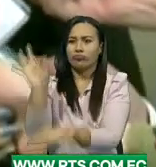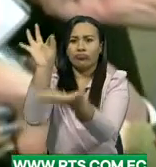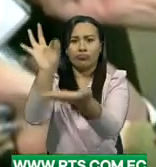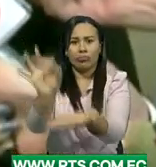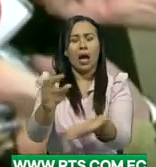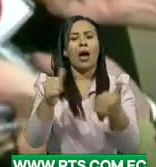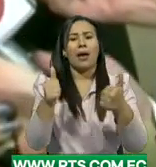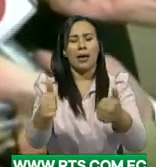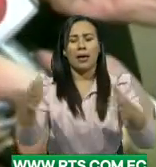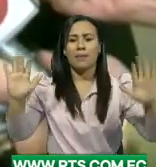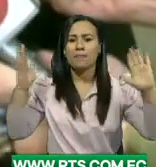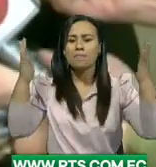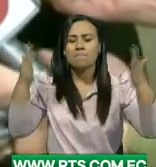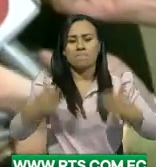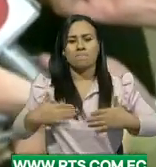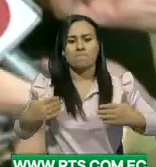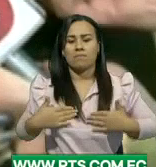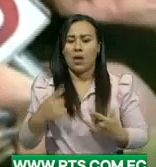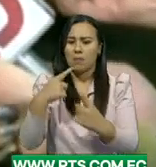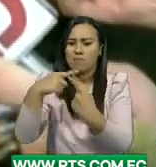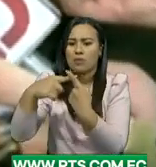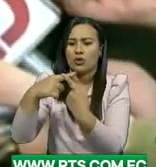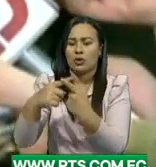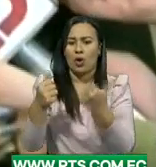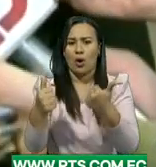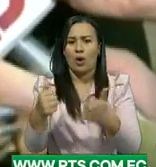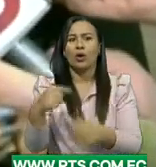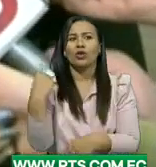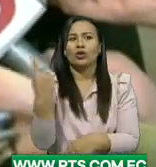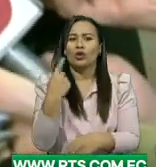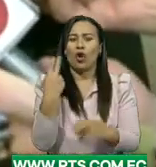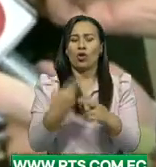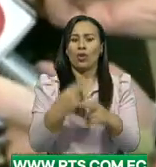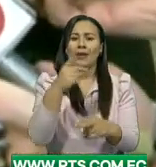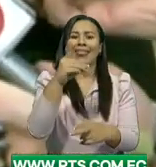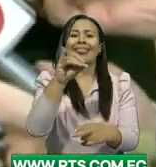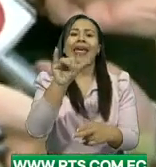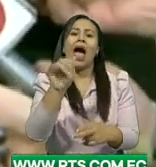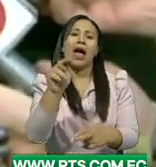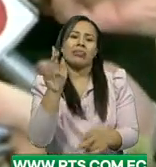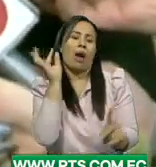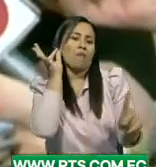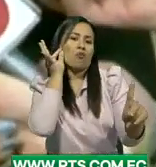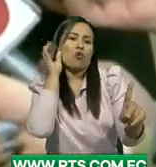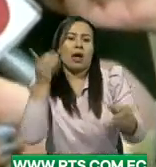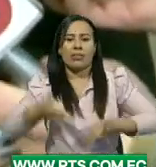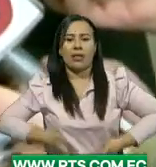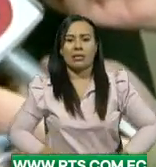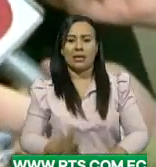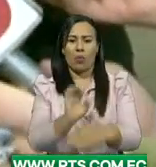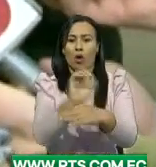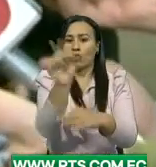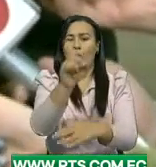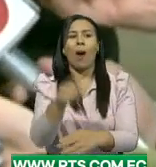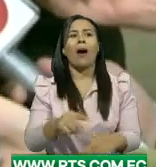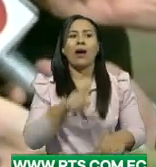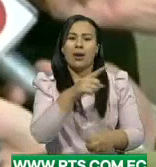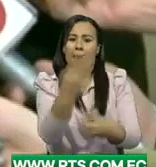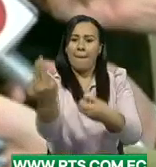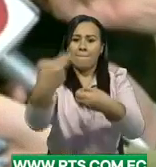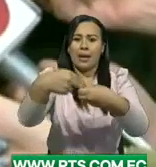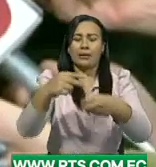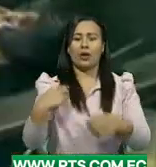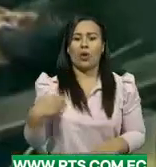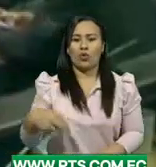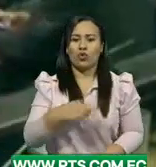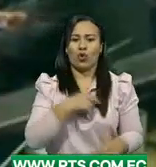mundo, que haga las cosas bien, porque ella no está solo como Diana Salazar, ni como una nacida en el Ecuador, sino como parte del pueblo negro